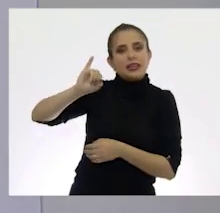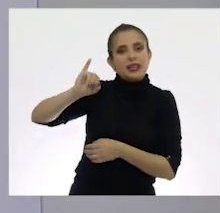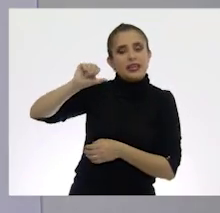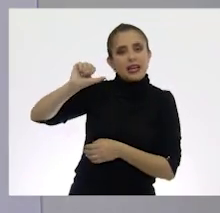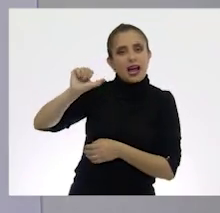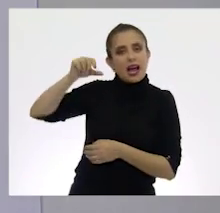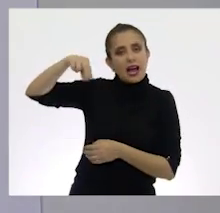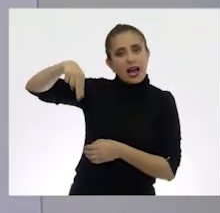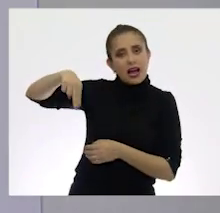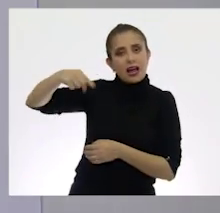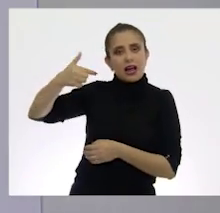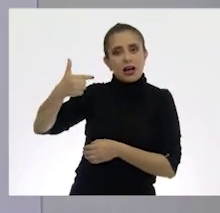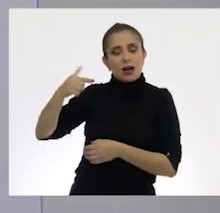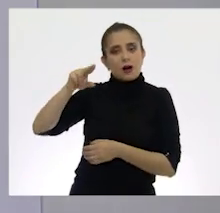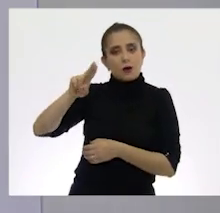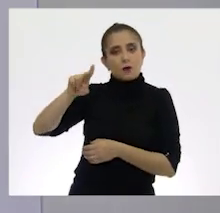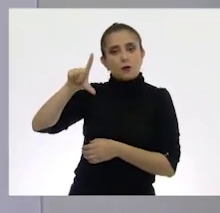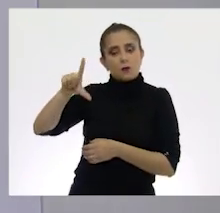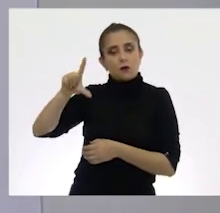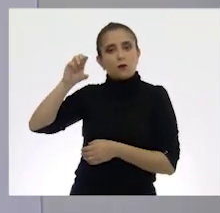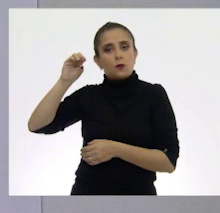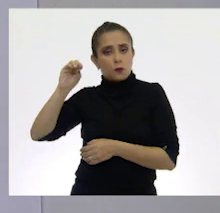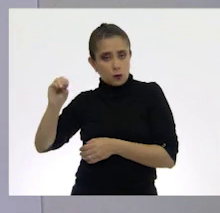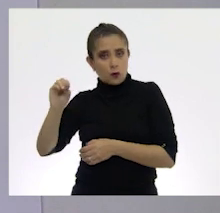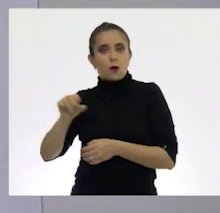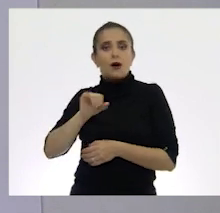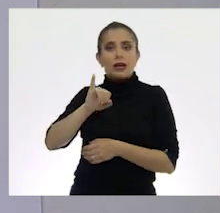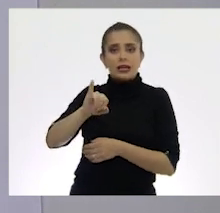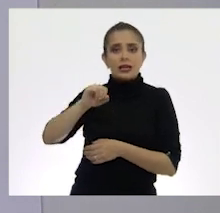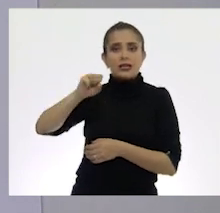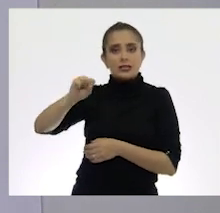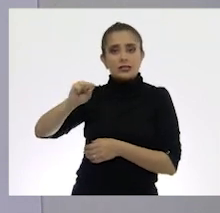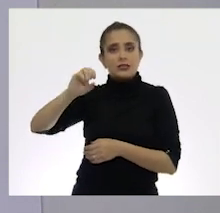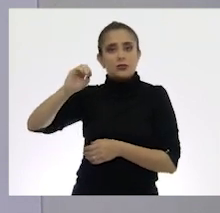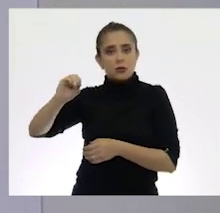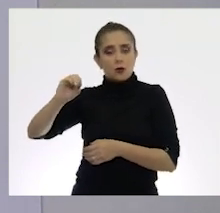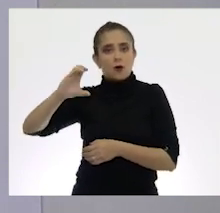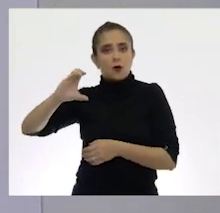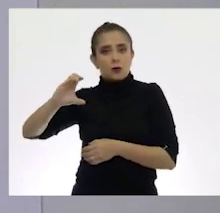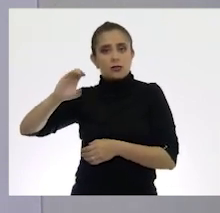Ese triángulo se le llama triángulo isósceles.